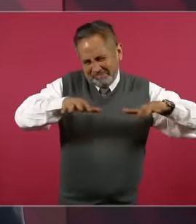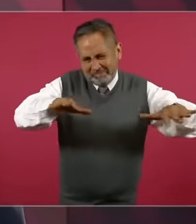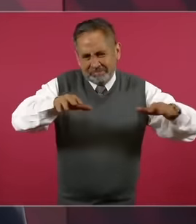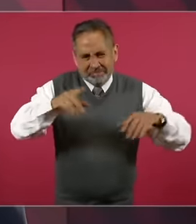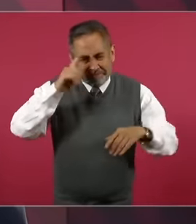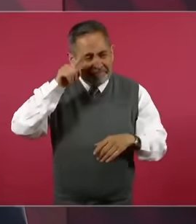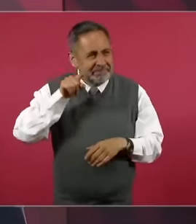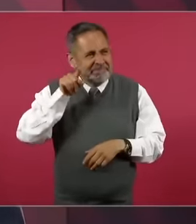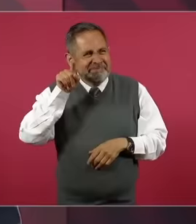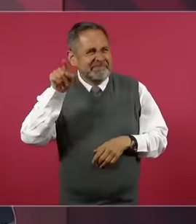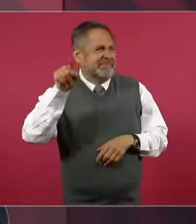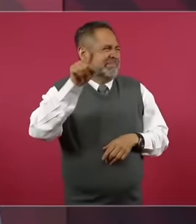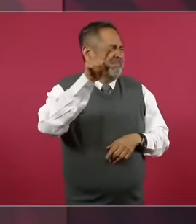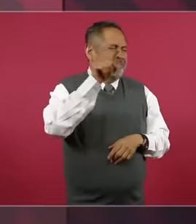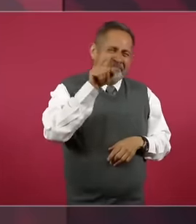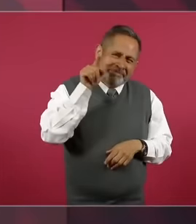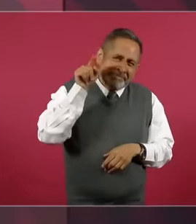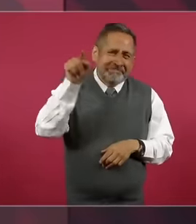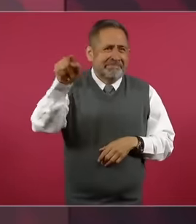el más apartado